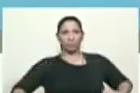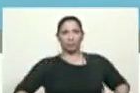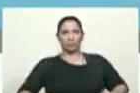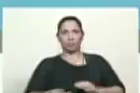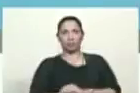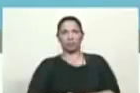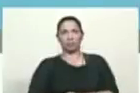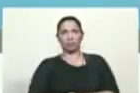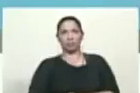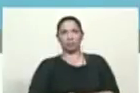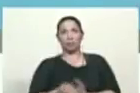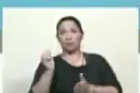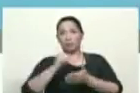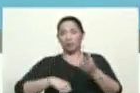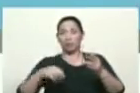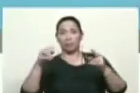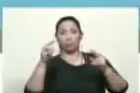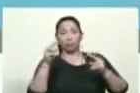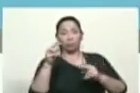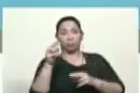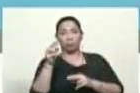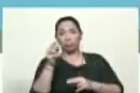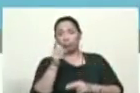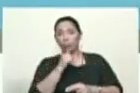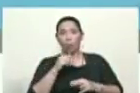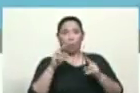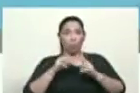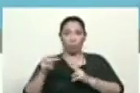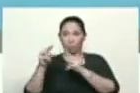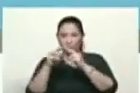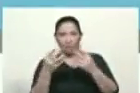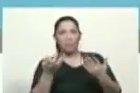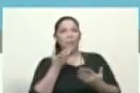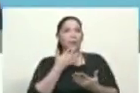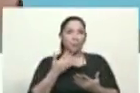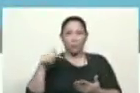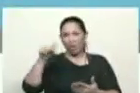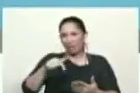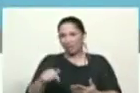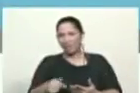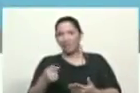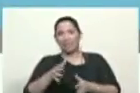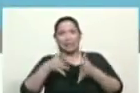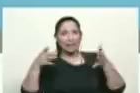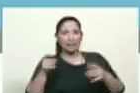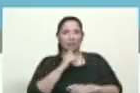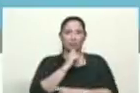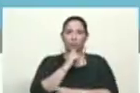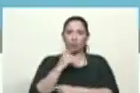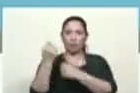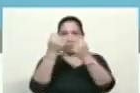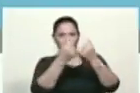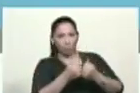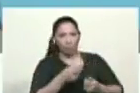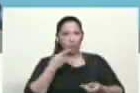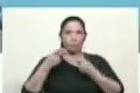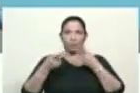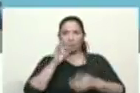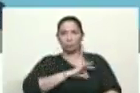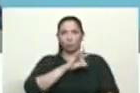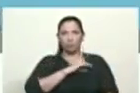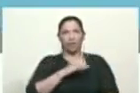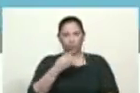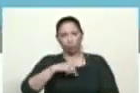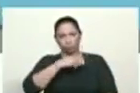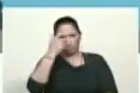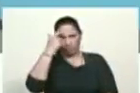Venezuela, por supuesto, estamos viviendo grandes complejidades en lo político, en lo económico y en lo social.